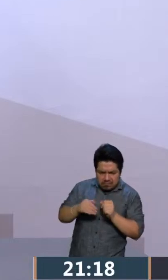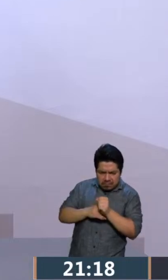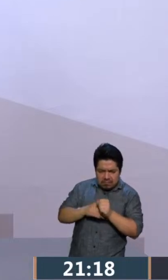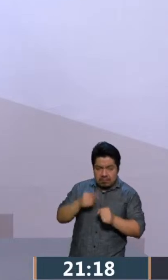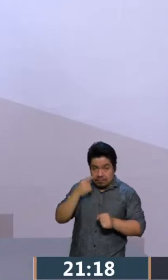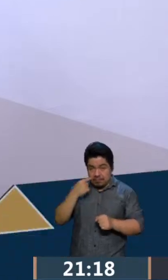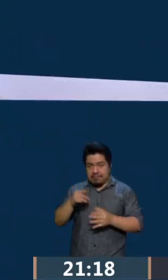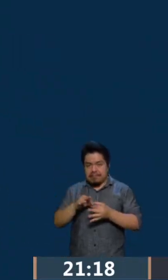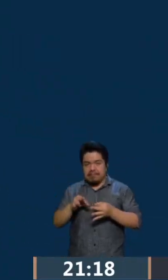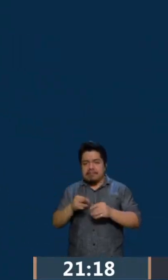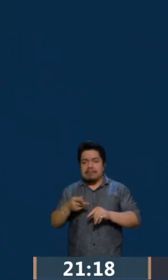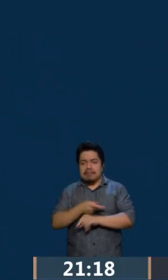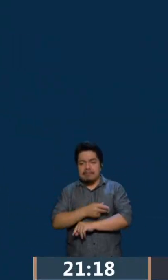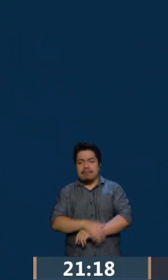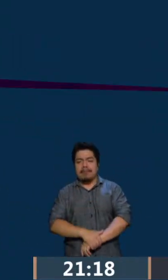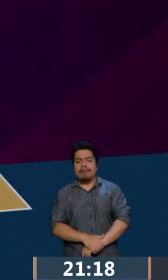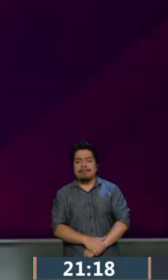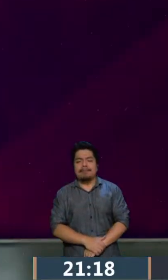nota.